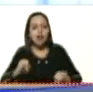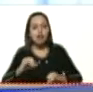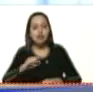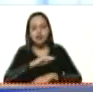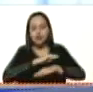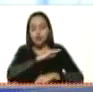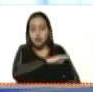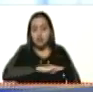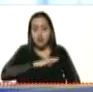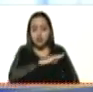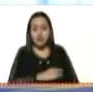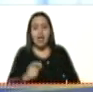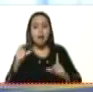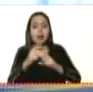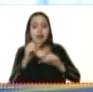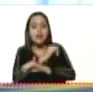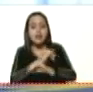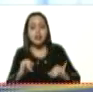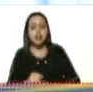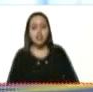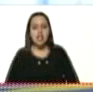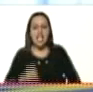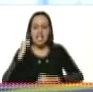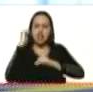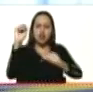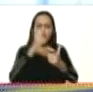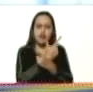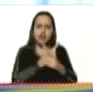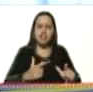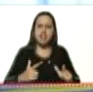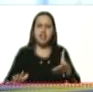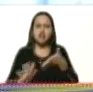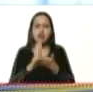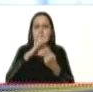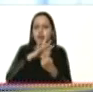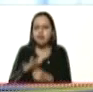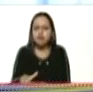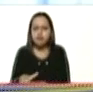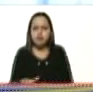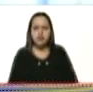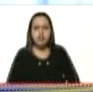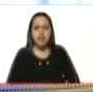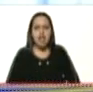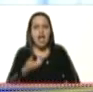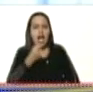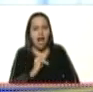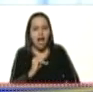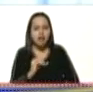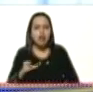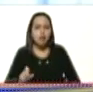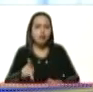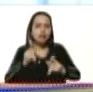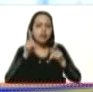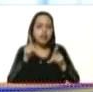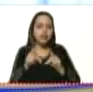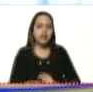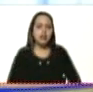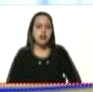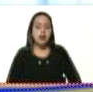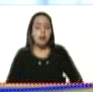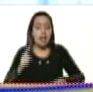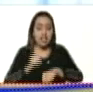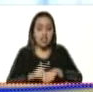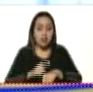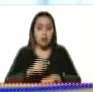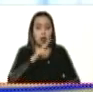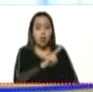obra, El triunfo de la libertad sobre el despotismo, son propicias para este momento en el que a los 200 años